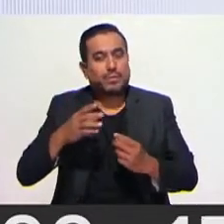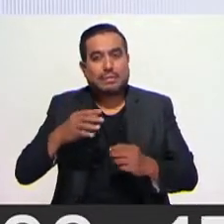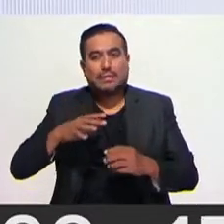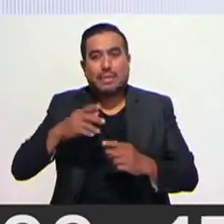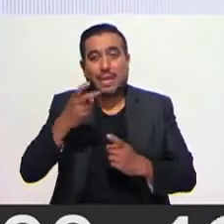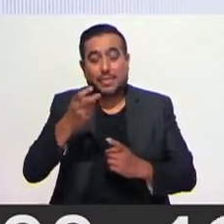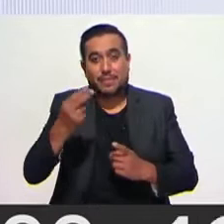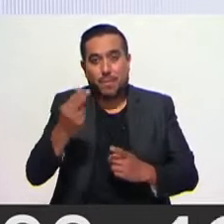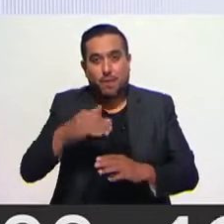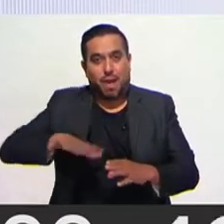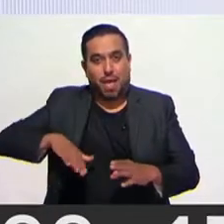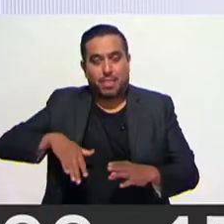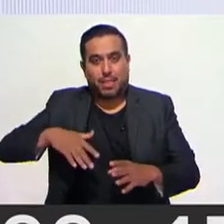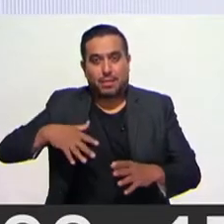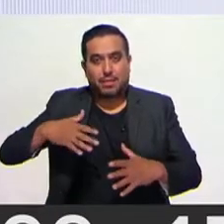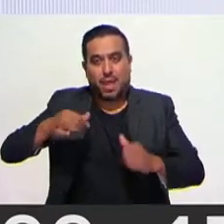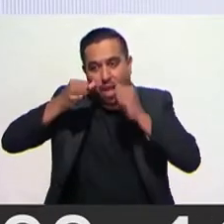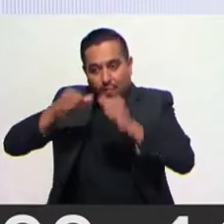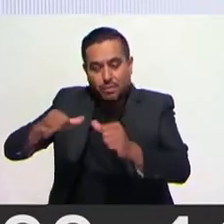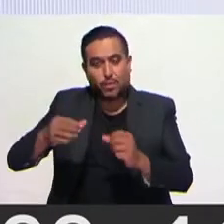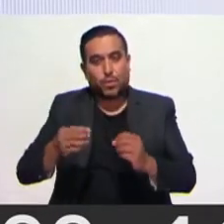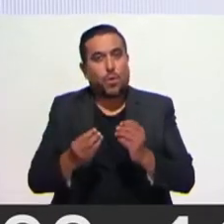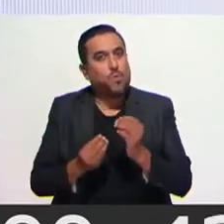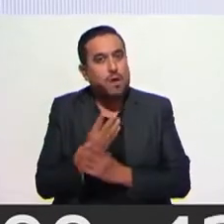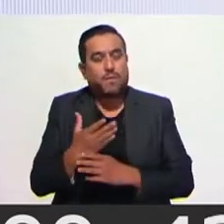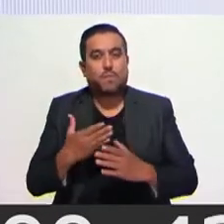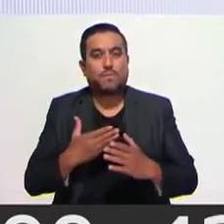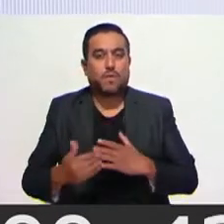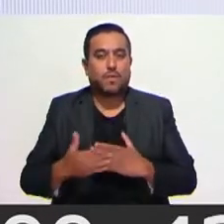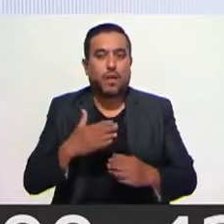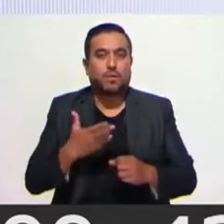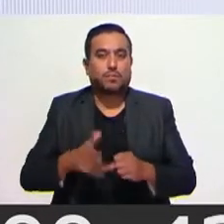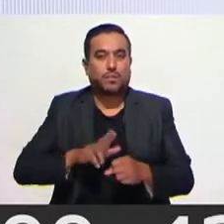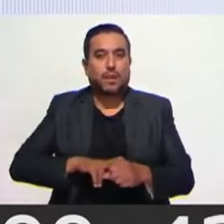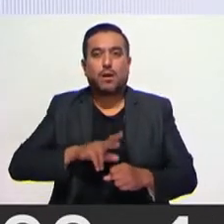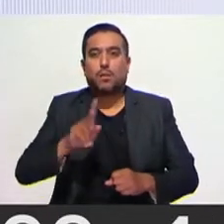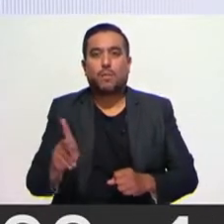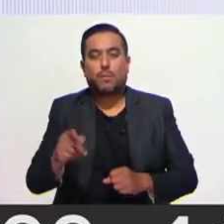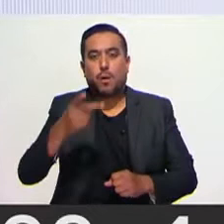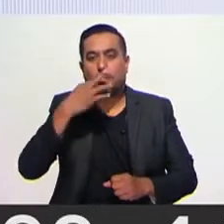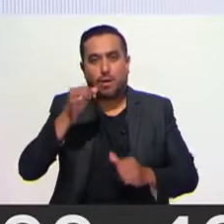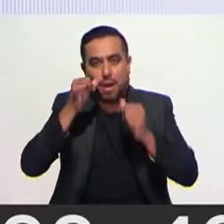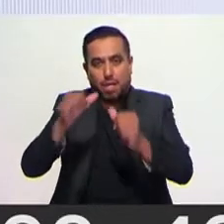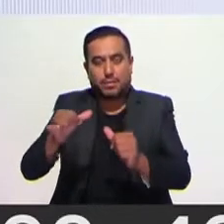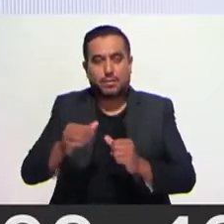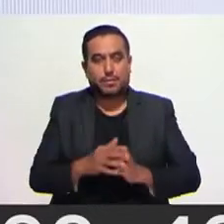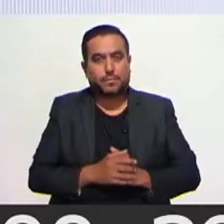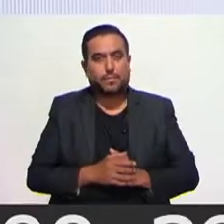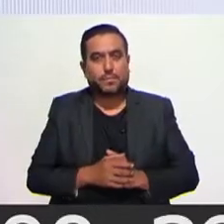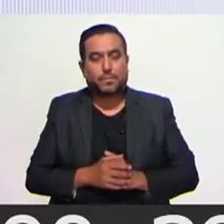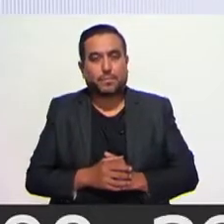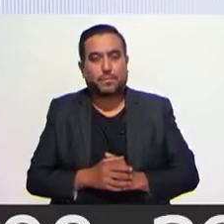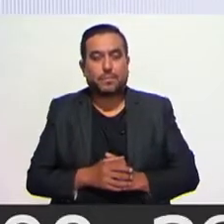estaremos pendientes de que se amplíe, que se modernicen y que los hospitales públicos tengan una mejor atención para ello. También